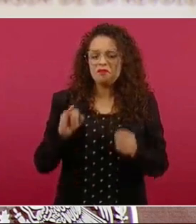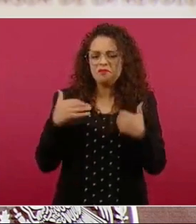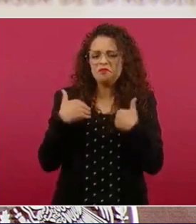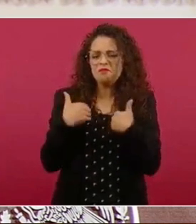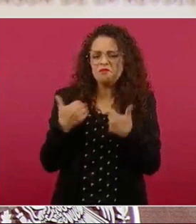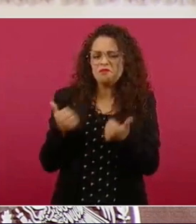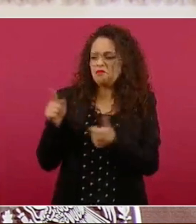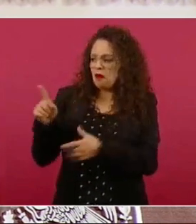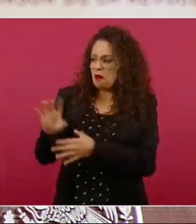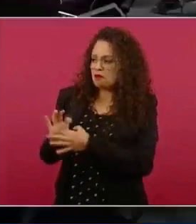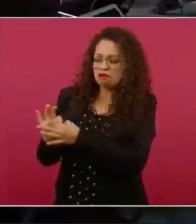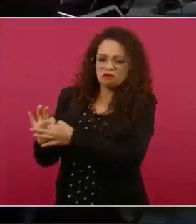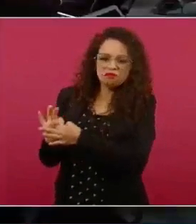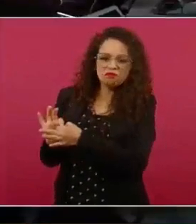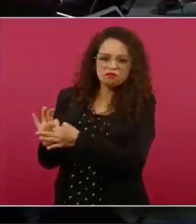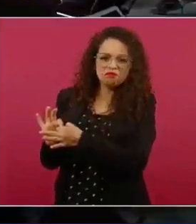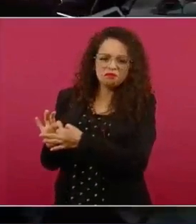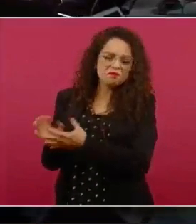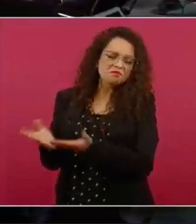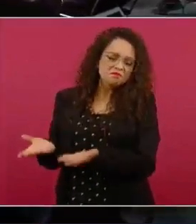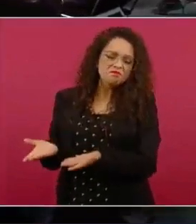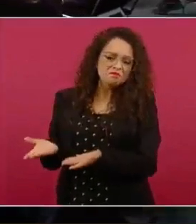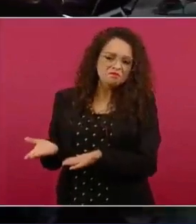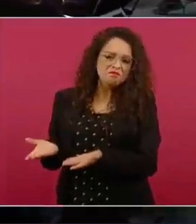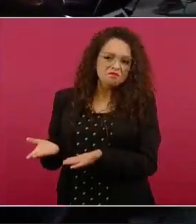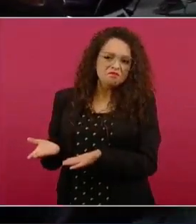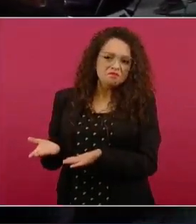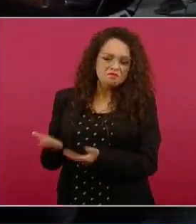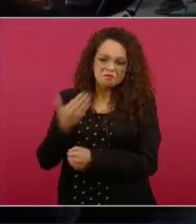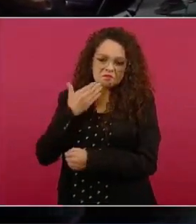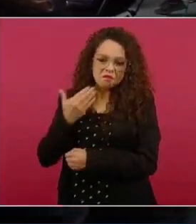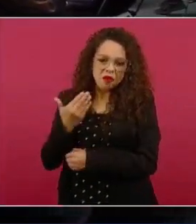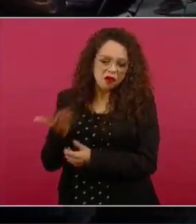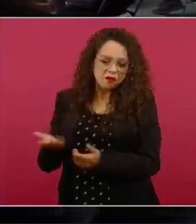lógico, es consustancial